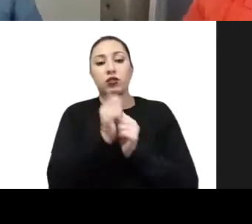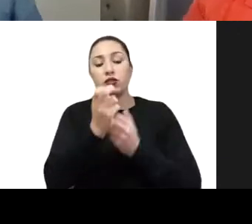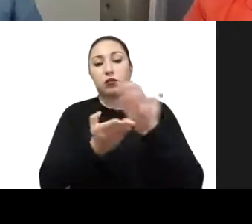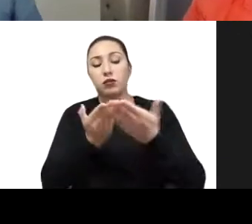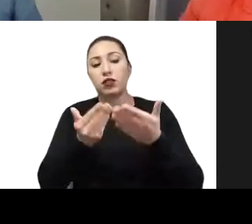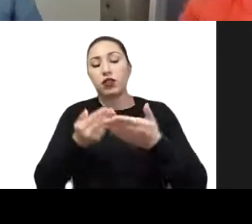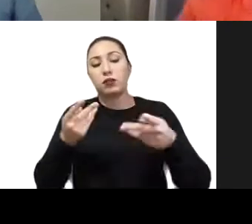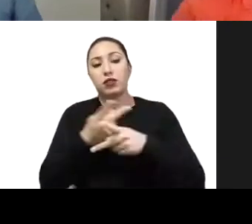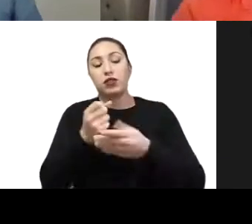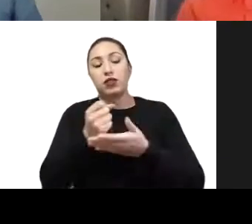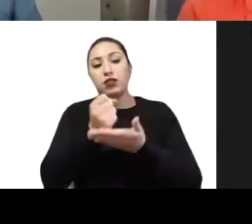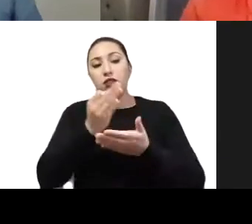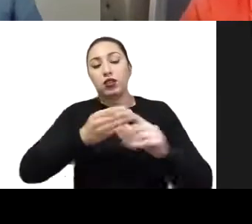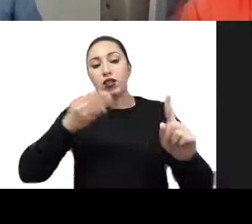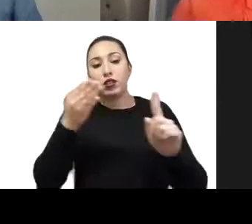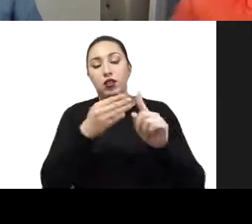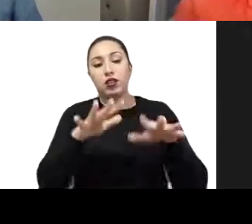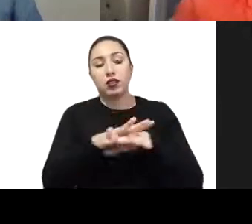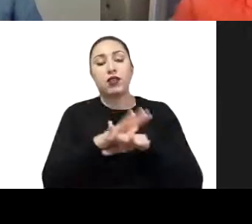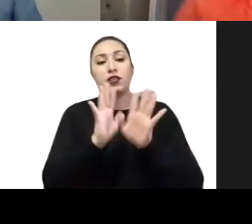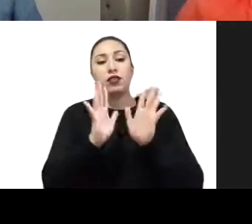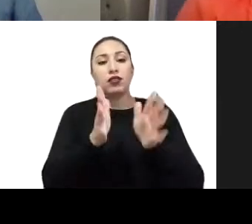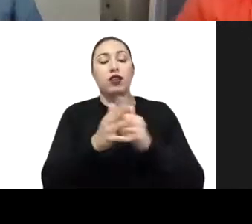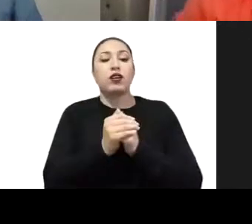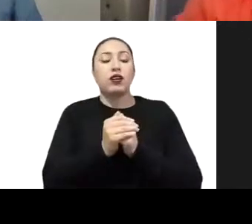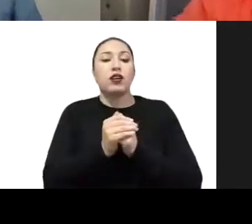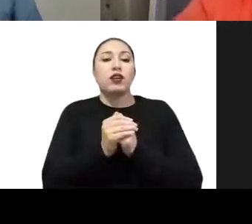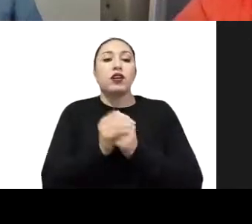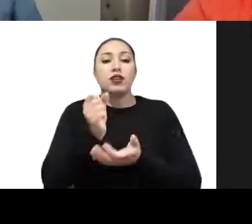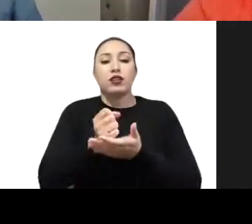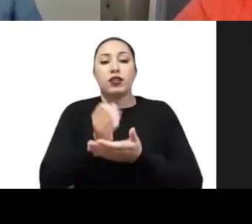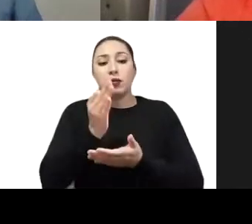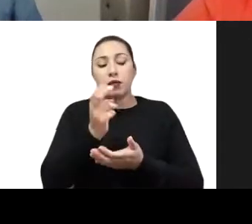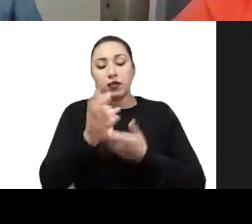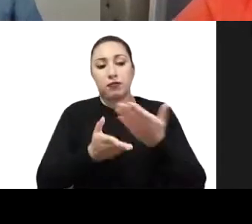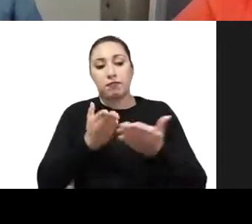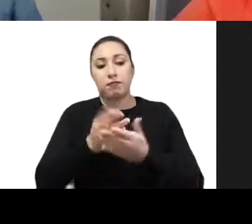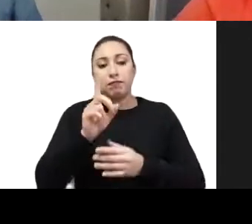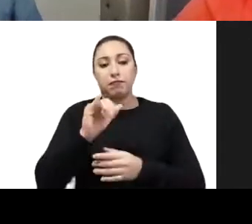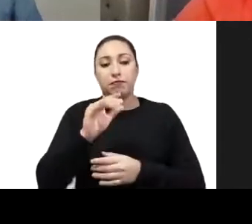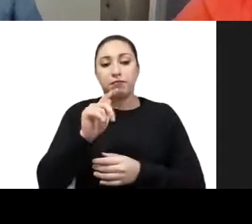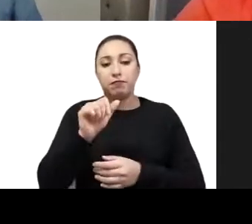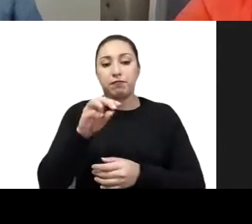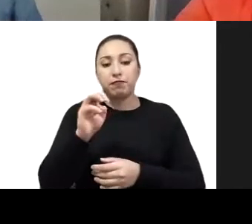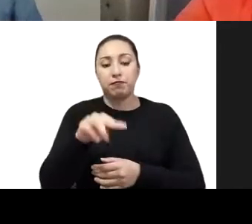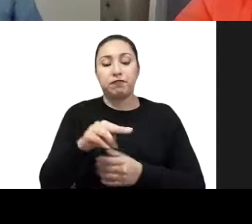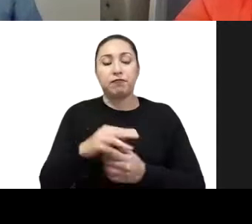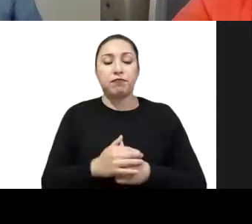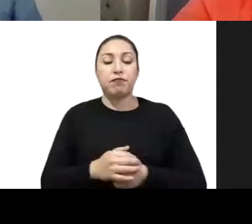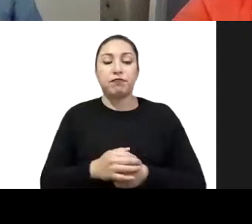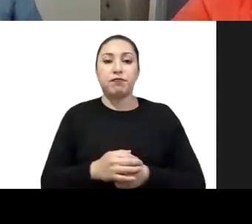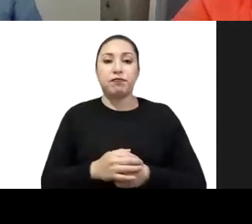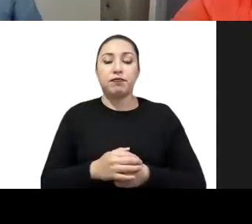0 votos en contra, 0 abstenciones. En virtud de lo anterior, queda aprobado el dictamen de referencia. Gracias, diputada.